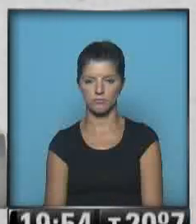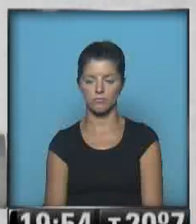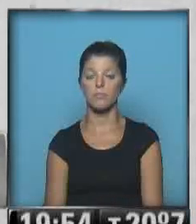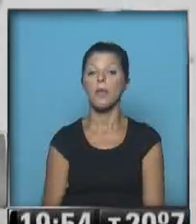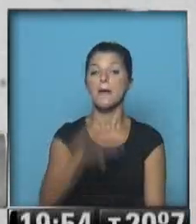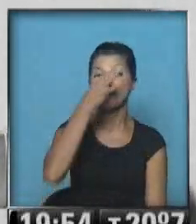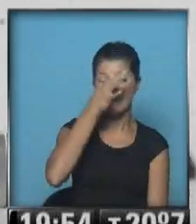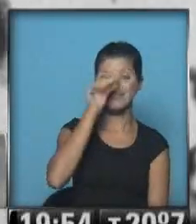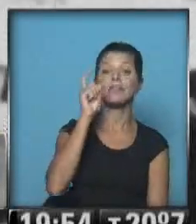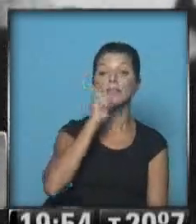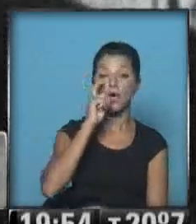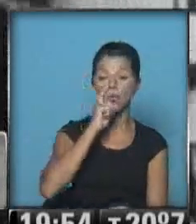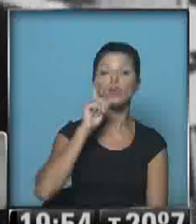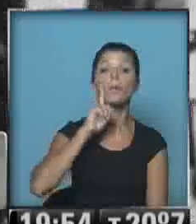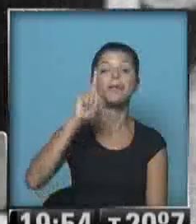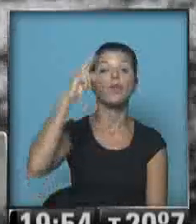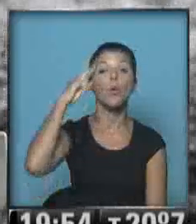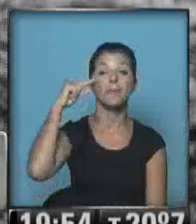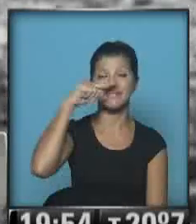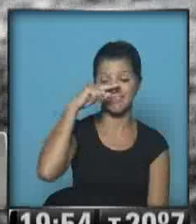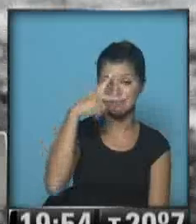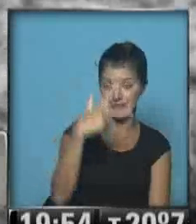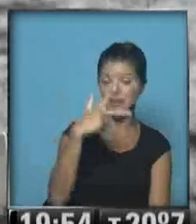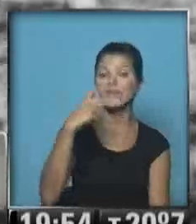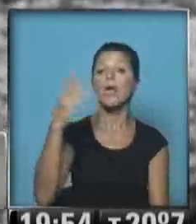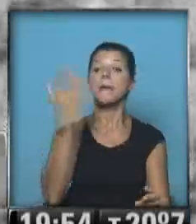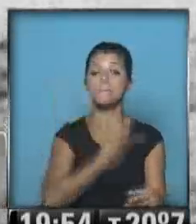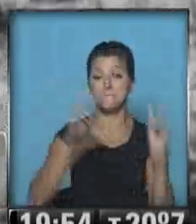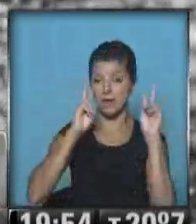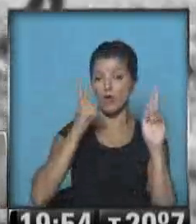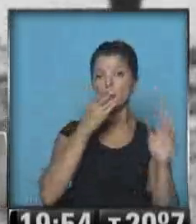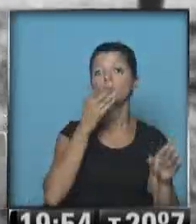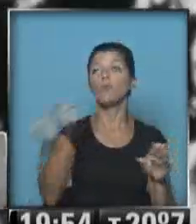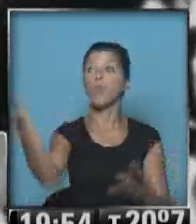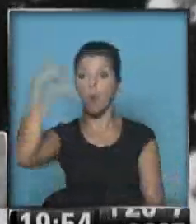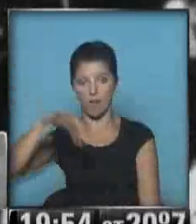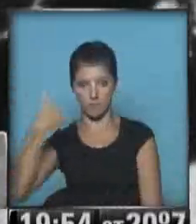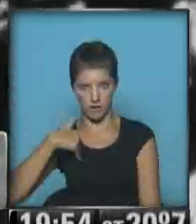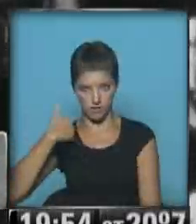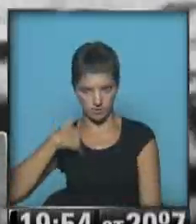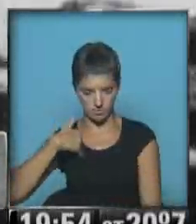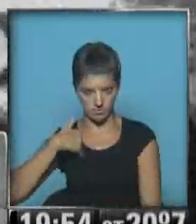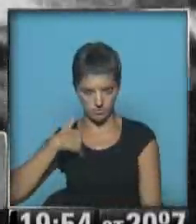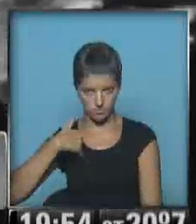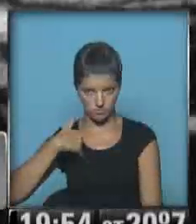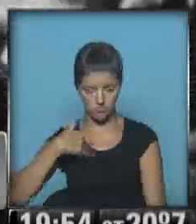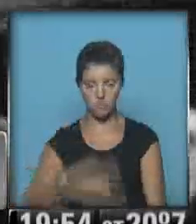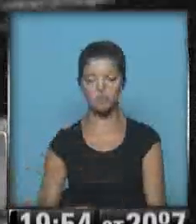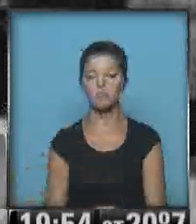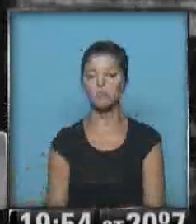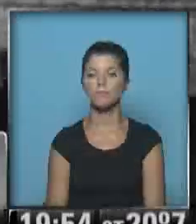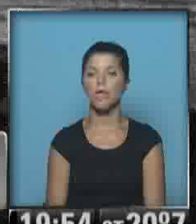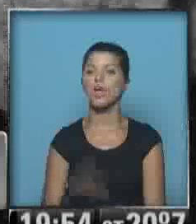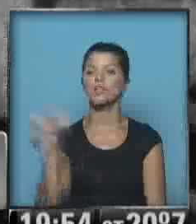el 20 de junio de 1973 perón abandona su exilio y vuelve al país la gran